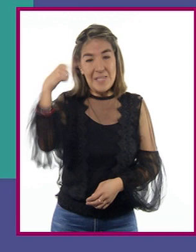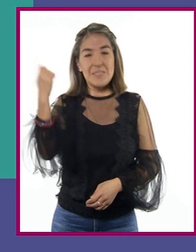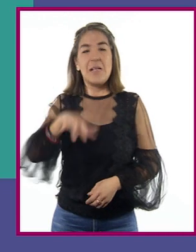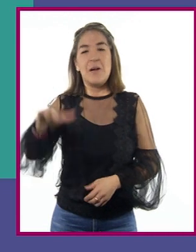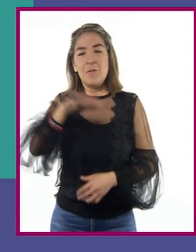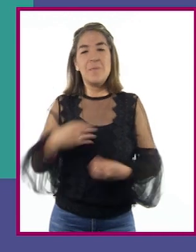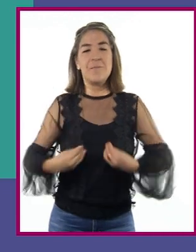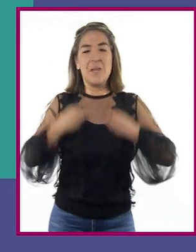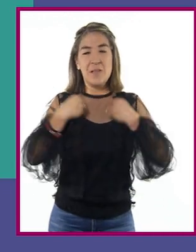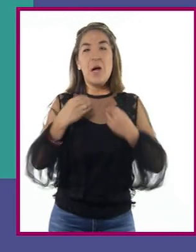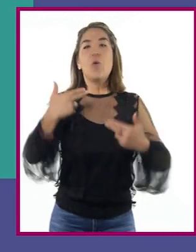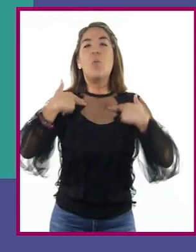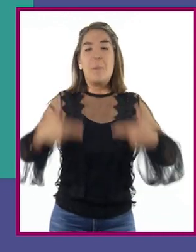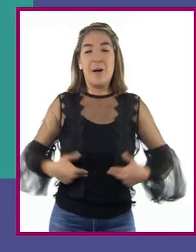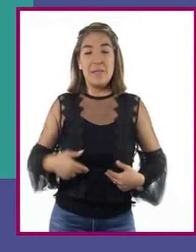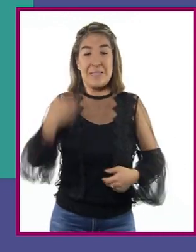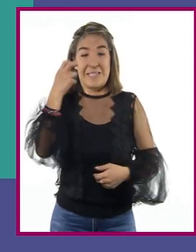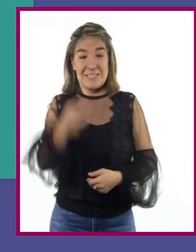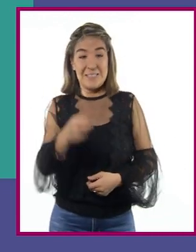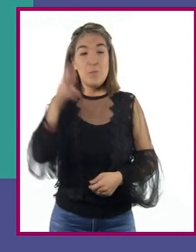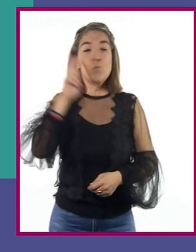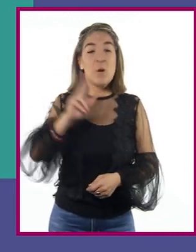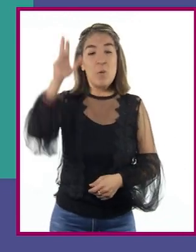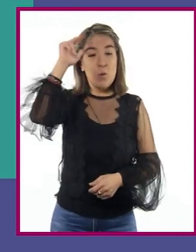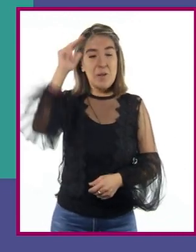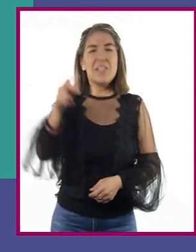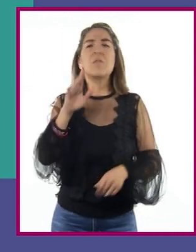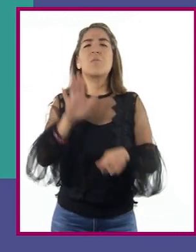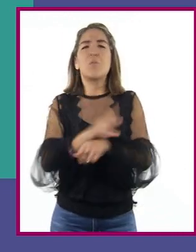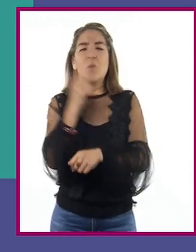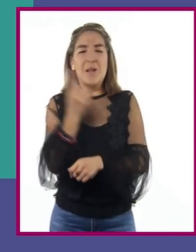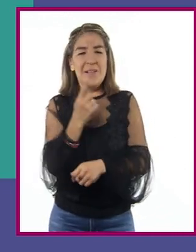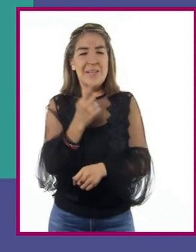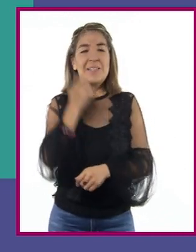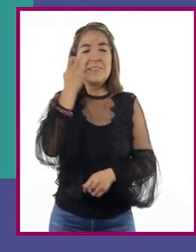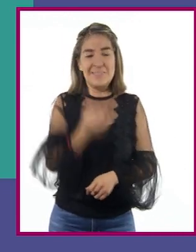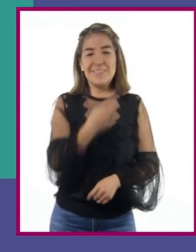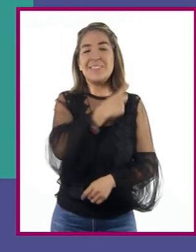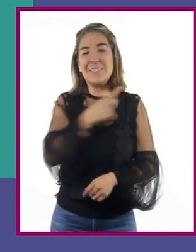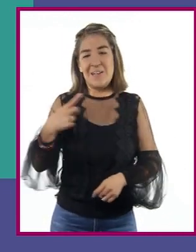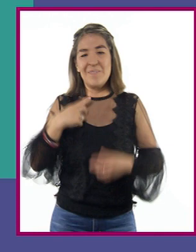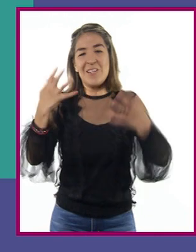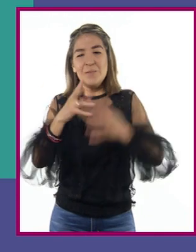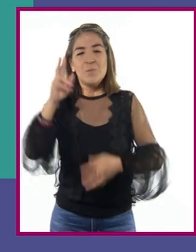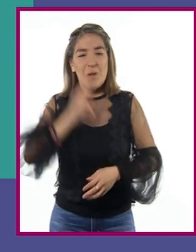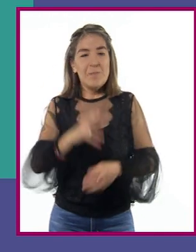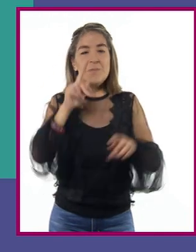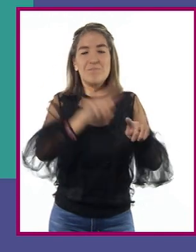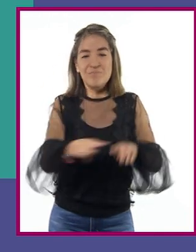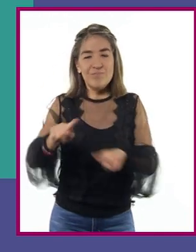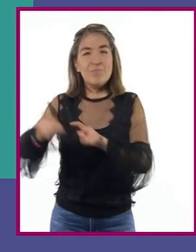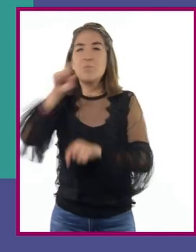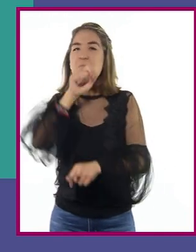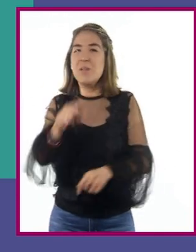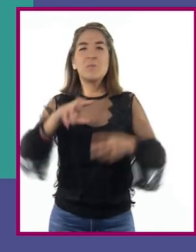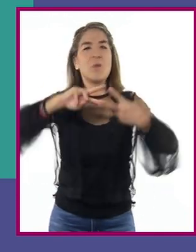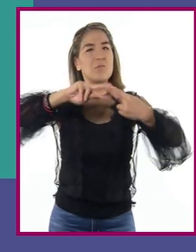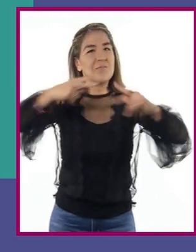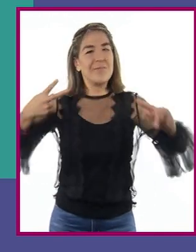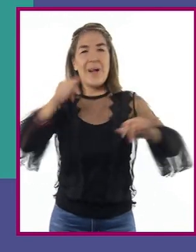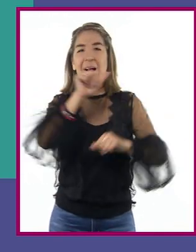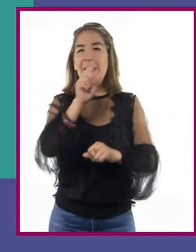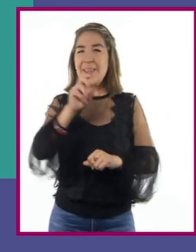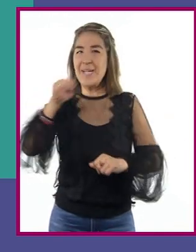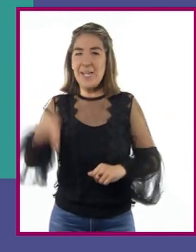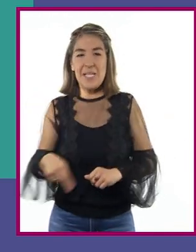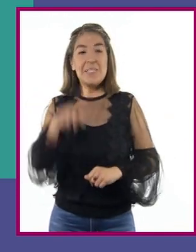humano. Las pruebas en conejos se realizan debido a que es posible adquirir múltiples especímenes con el mismo código genético. Hay